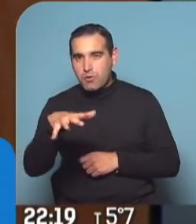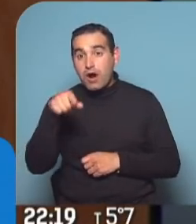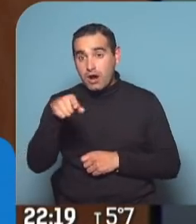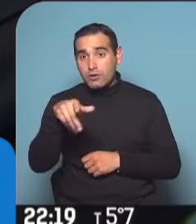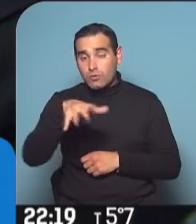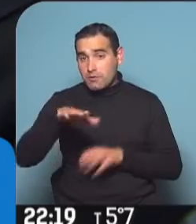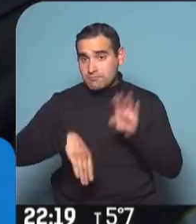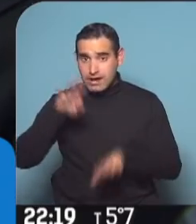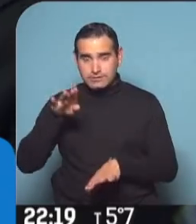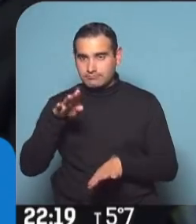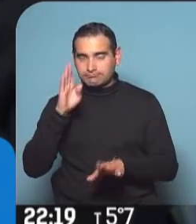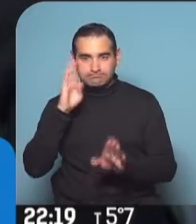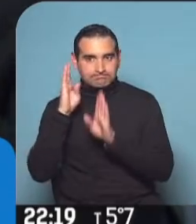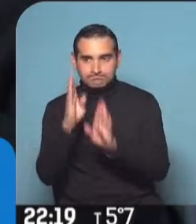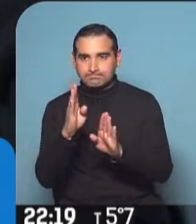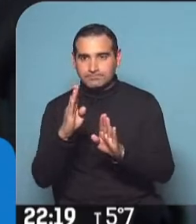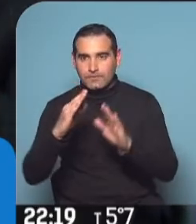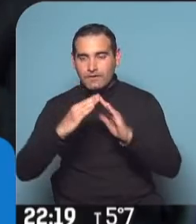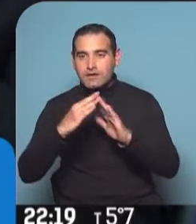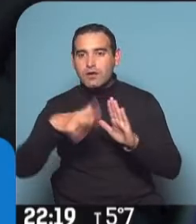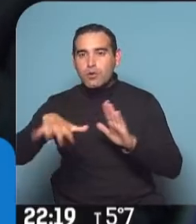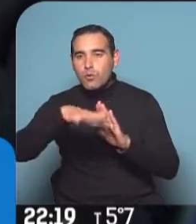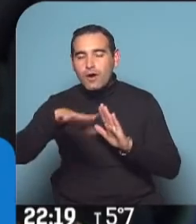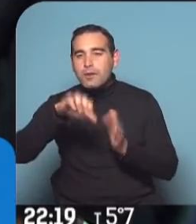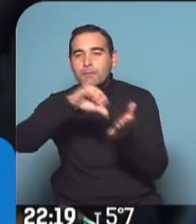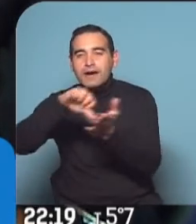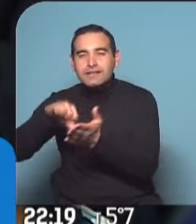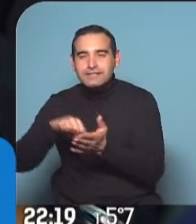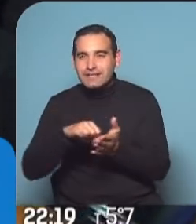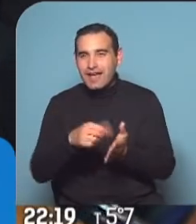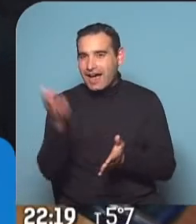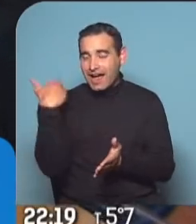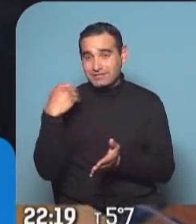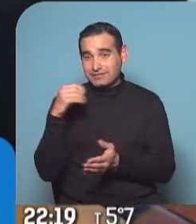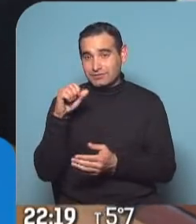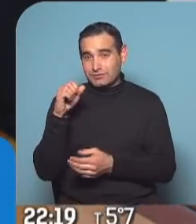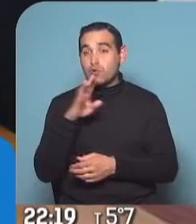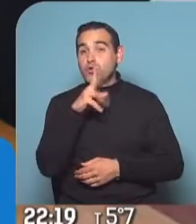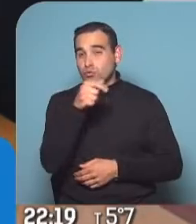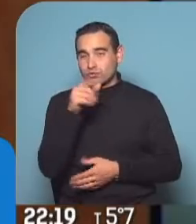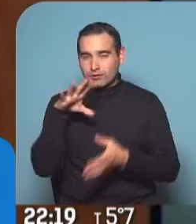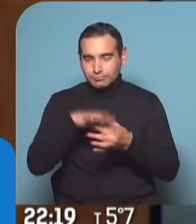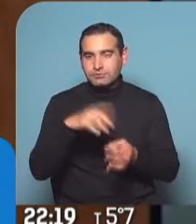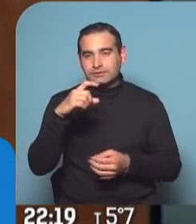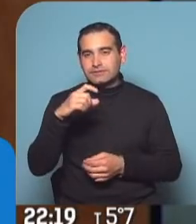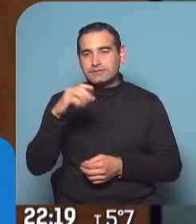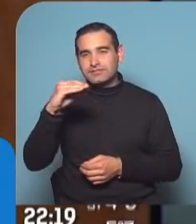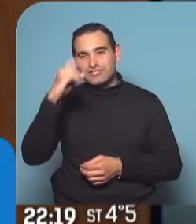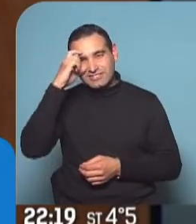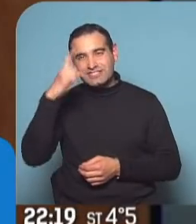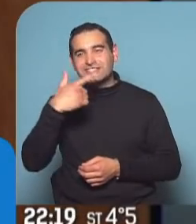realmente se está concentrando la gran propiedad, es en los antiguos, de los países que formaron parte del bloque soviético, ¿no? Checoslovaquia,